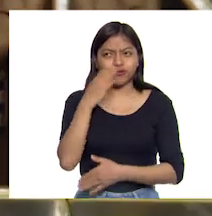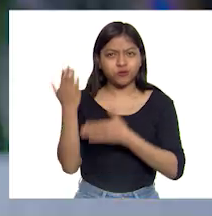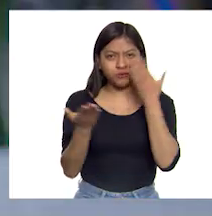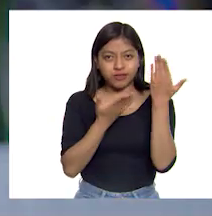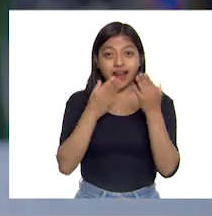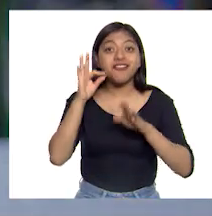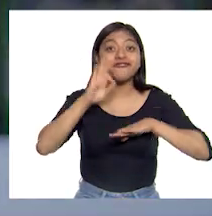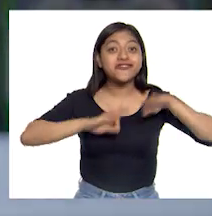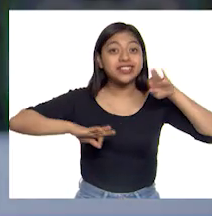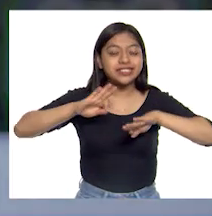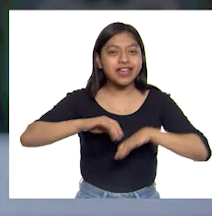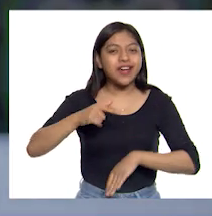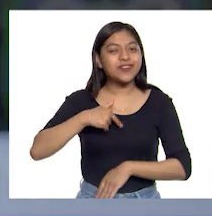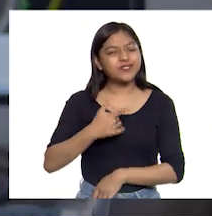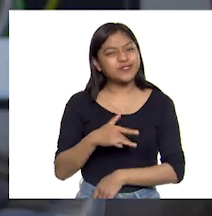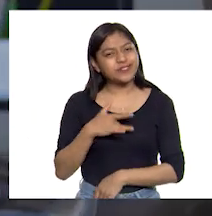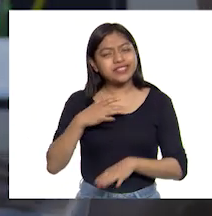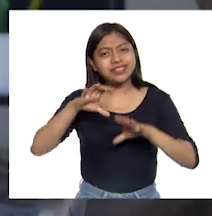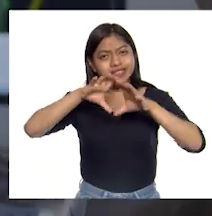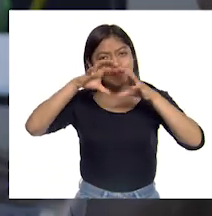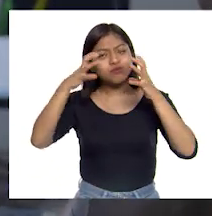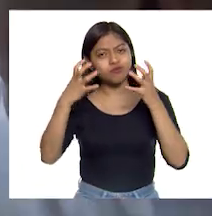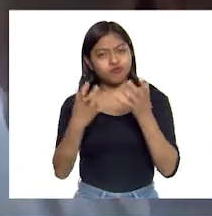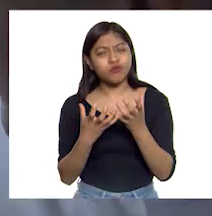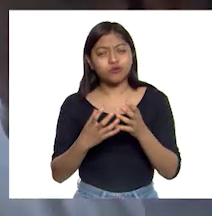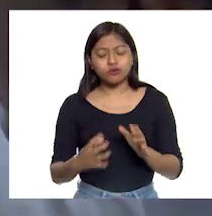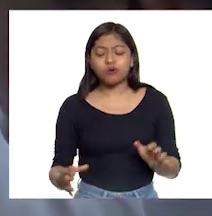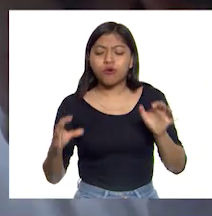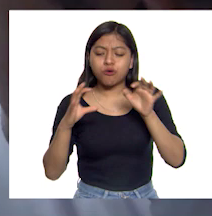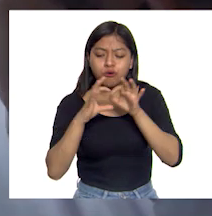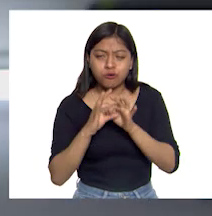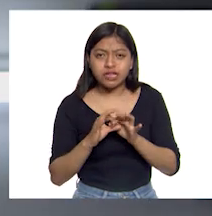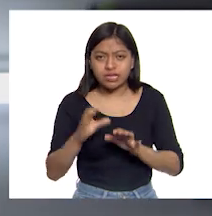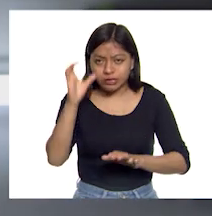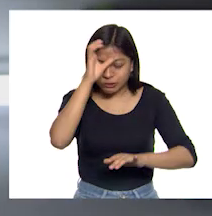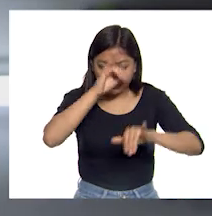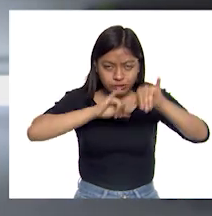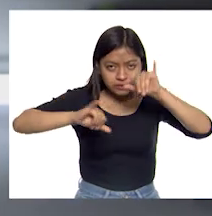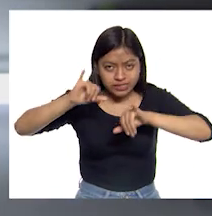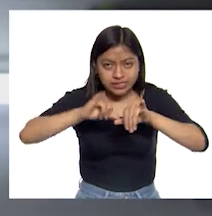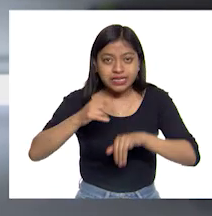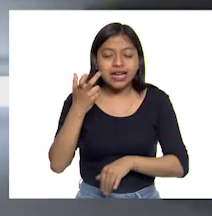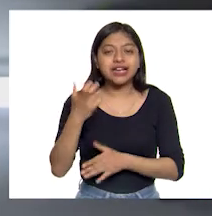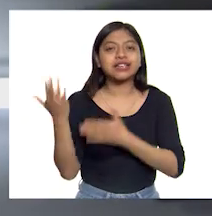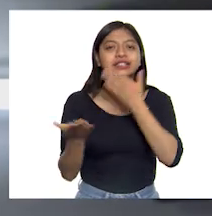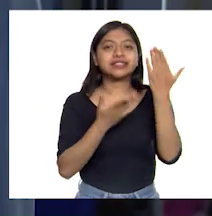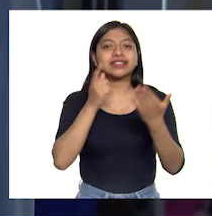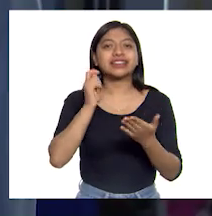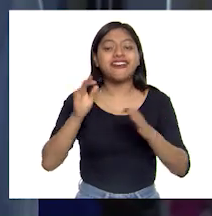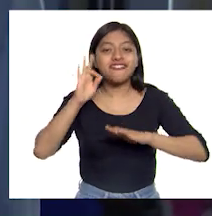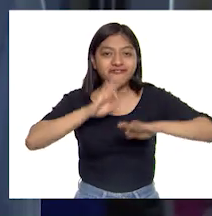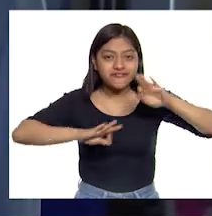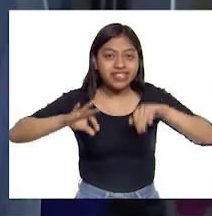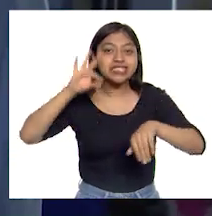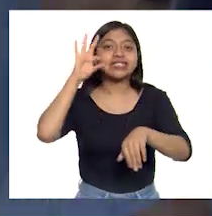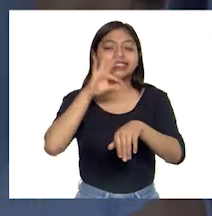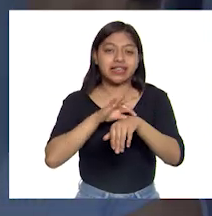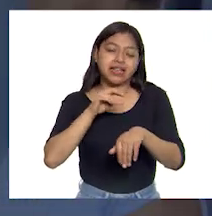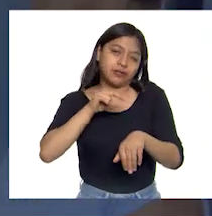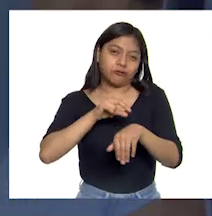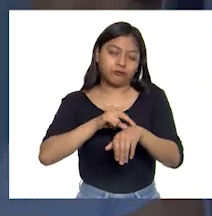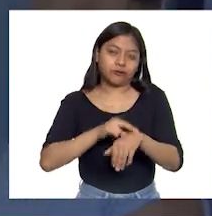descubrir. Y aunque en casa el estudio siempre era lo más importante, mi mamá me decía, creo que sería buena idea que seas